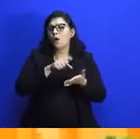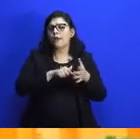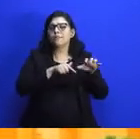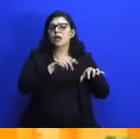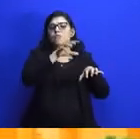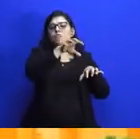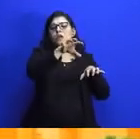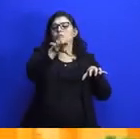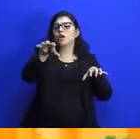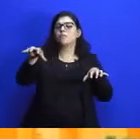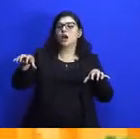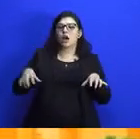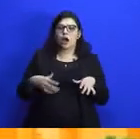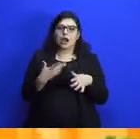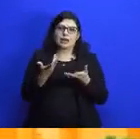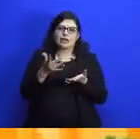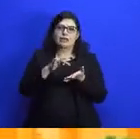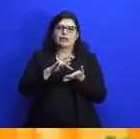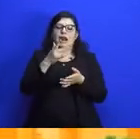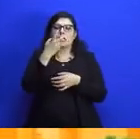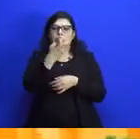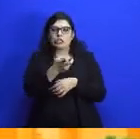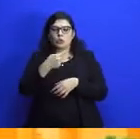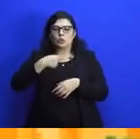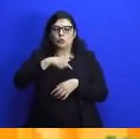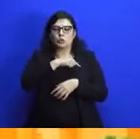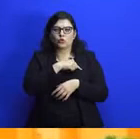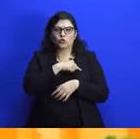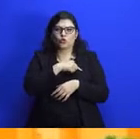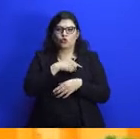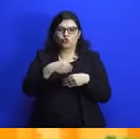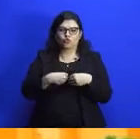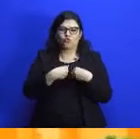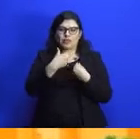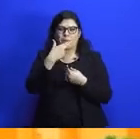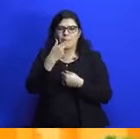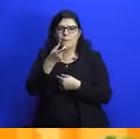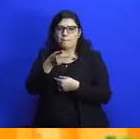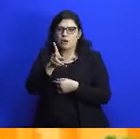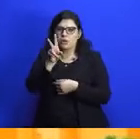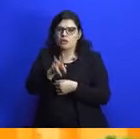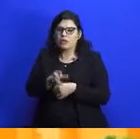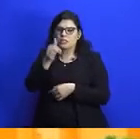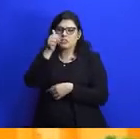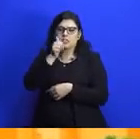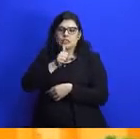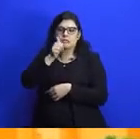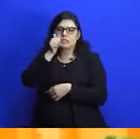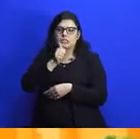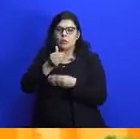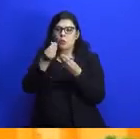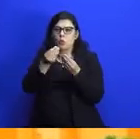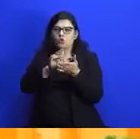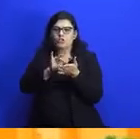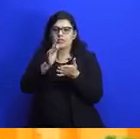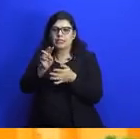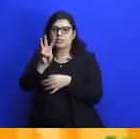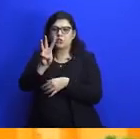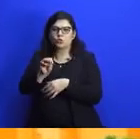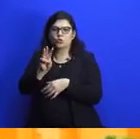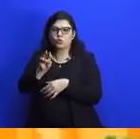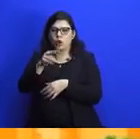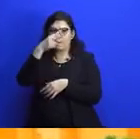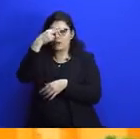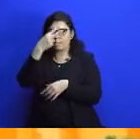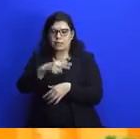Hoy estamos en mejores condiciones, pero sin duda nuestra gratitud por siempre a Walmart de México y Centroamérica